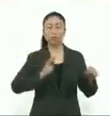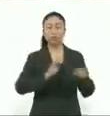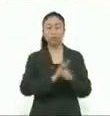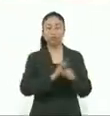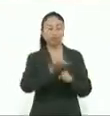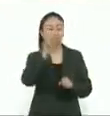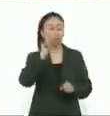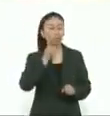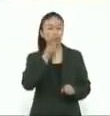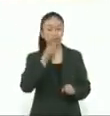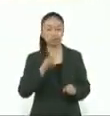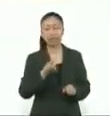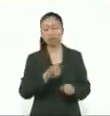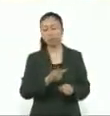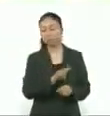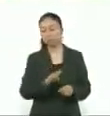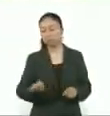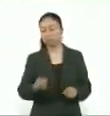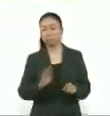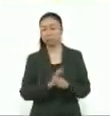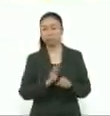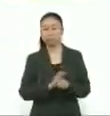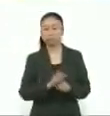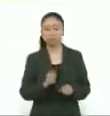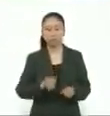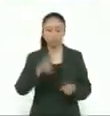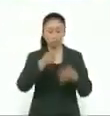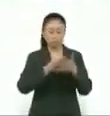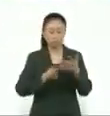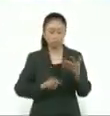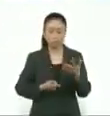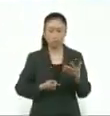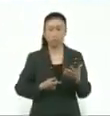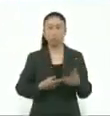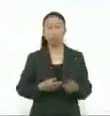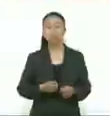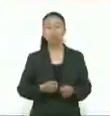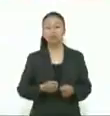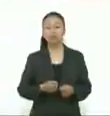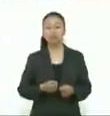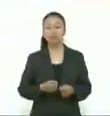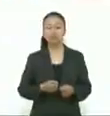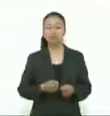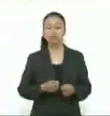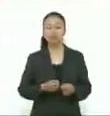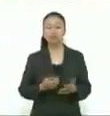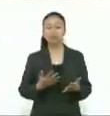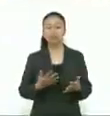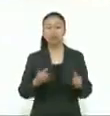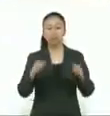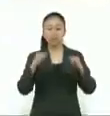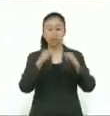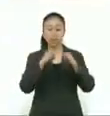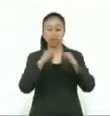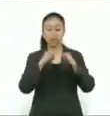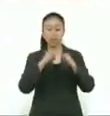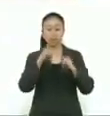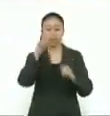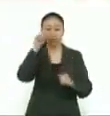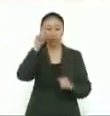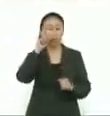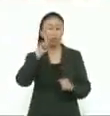niñas, como las primeras acciones de la administración que transformaron el Instituto de las Mujeres